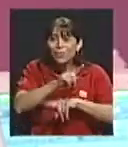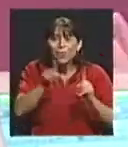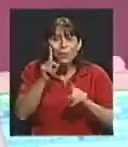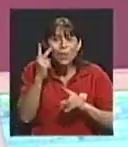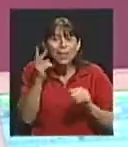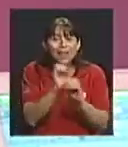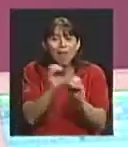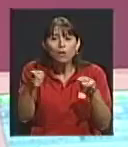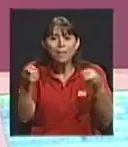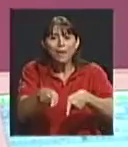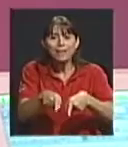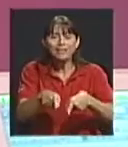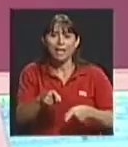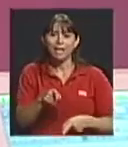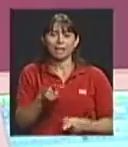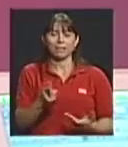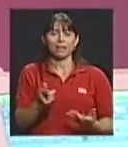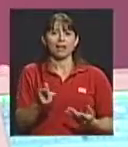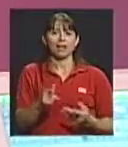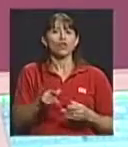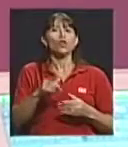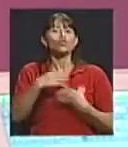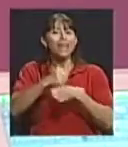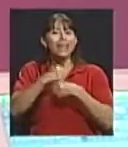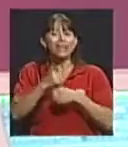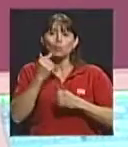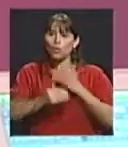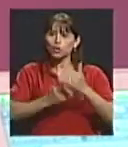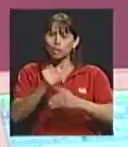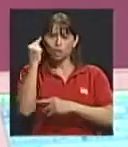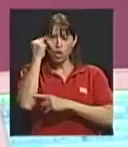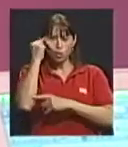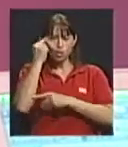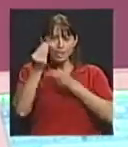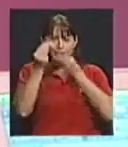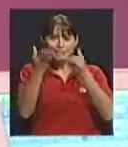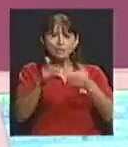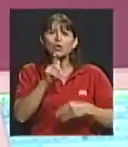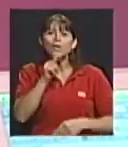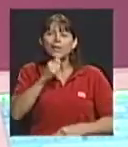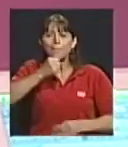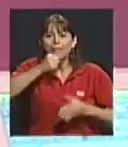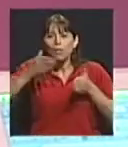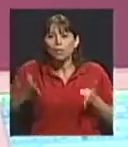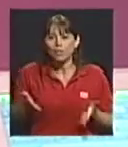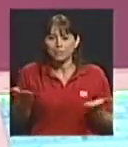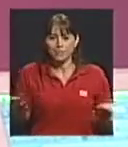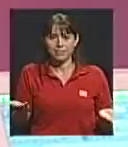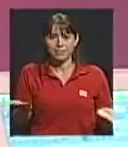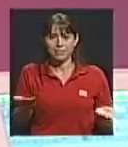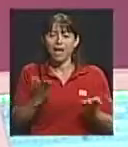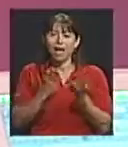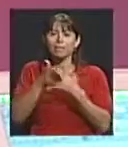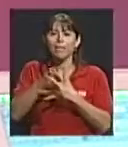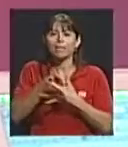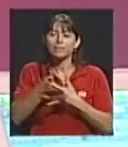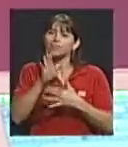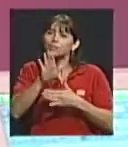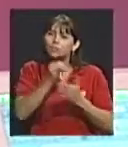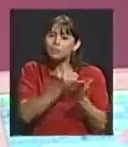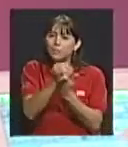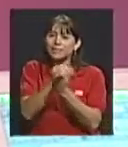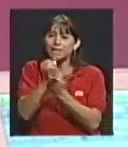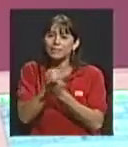han generado aquí un proceso de concientización y depuración digámoslo así a través de de sus